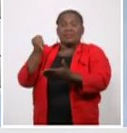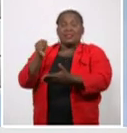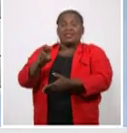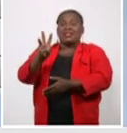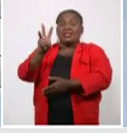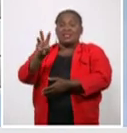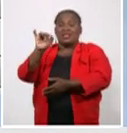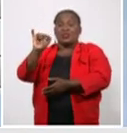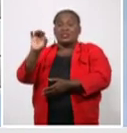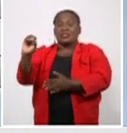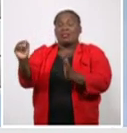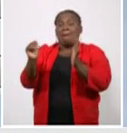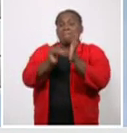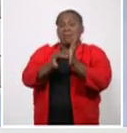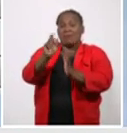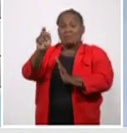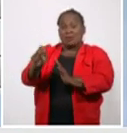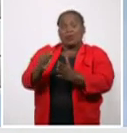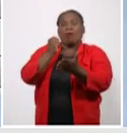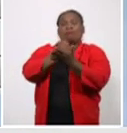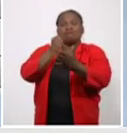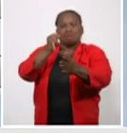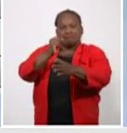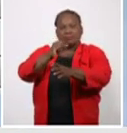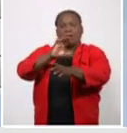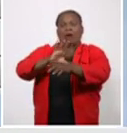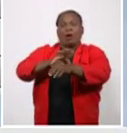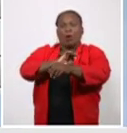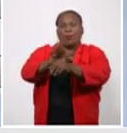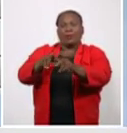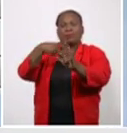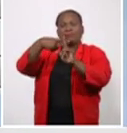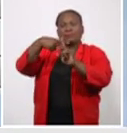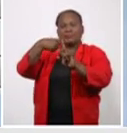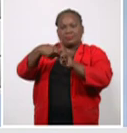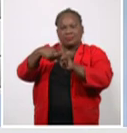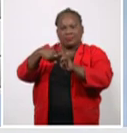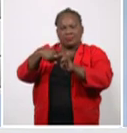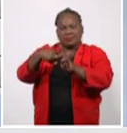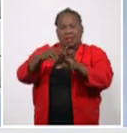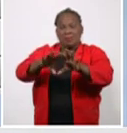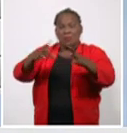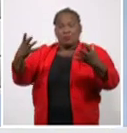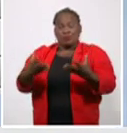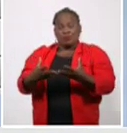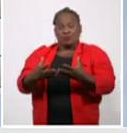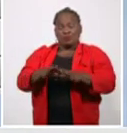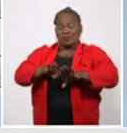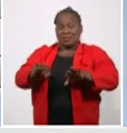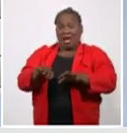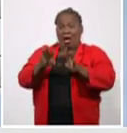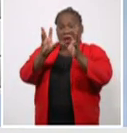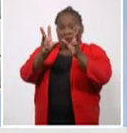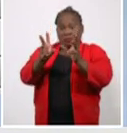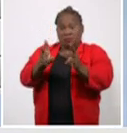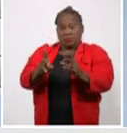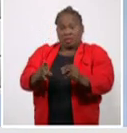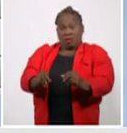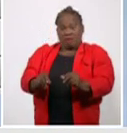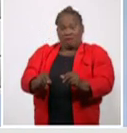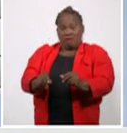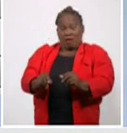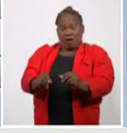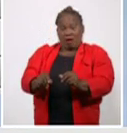360.000 personas con la COVID en el mundo y que ya la cifra se alcance